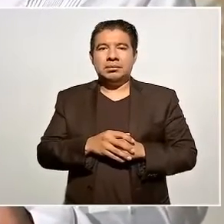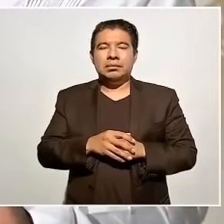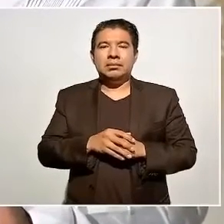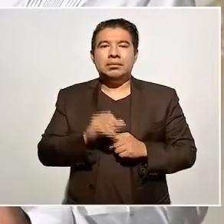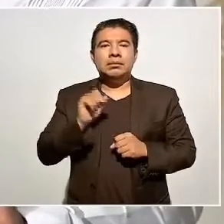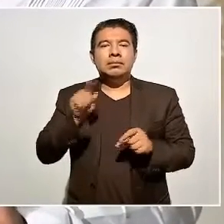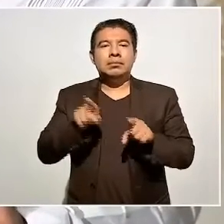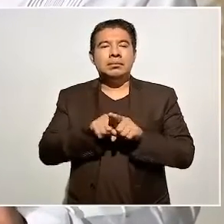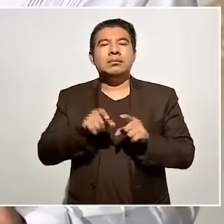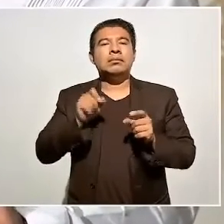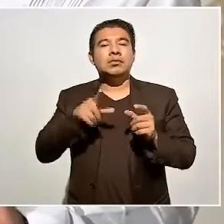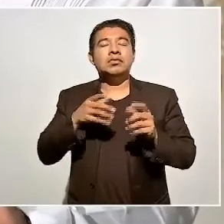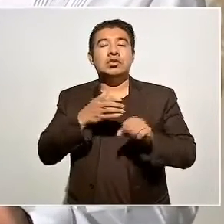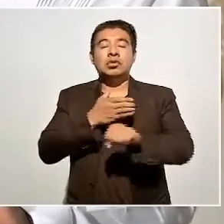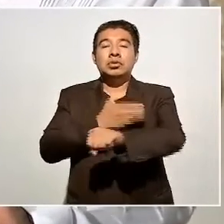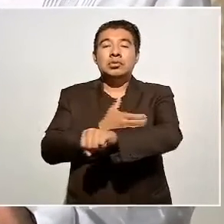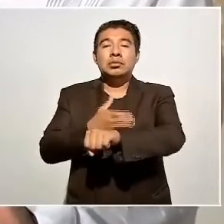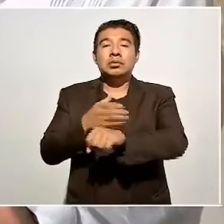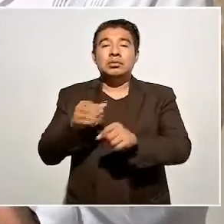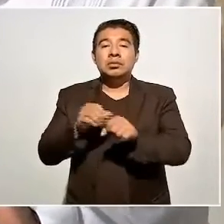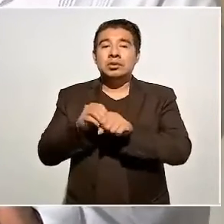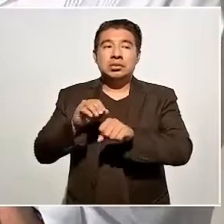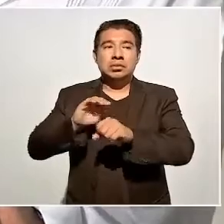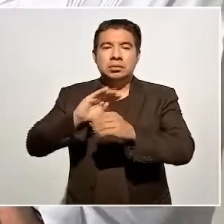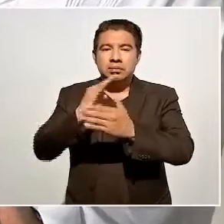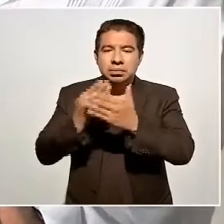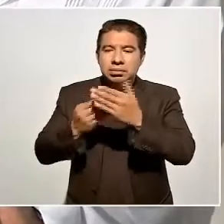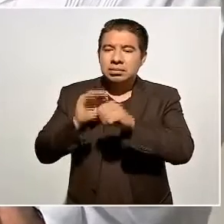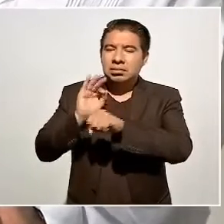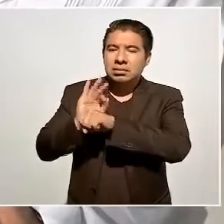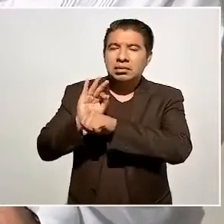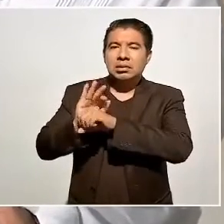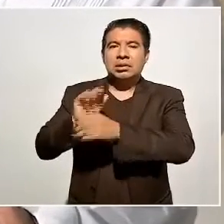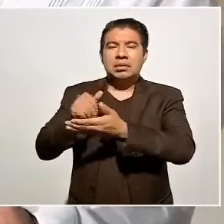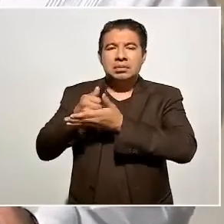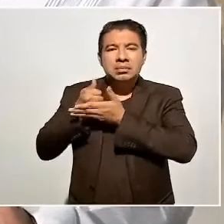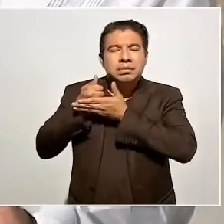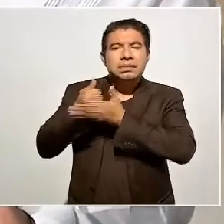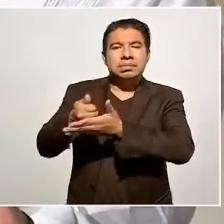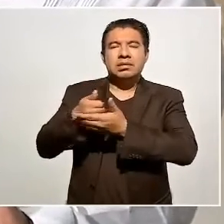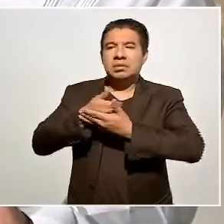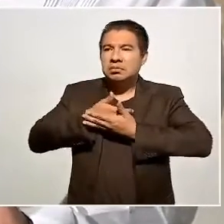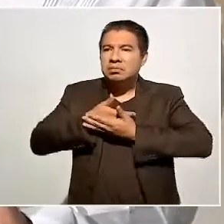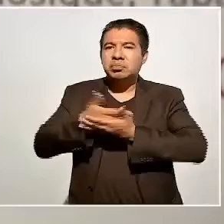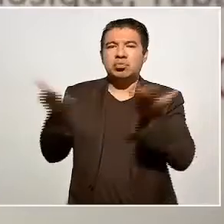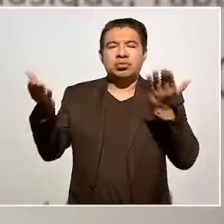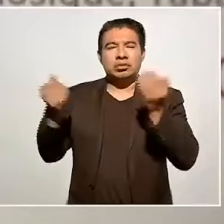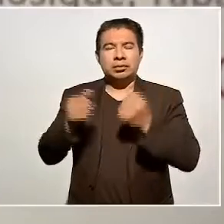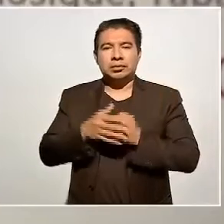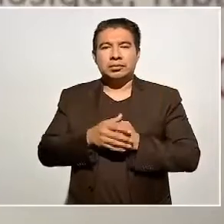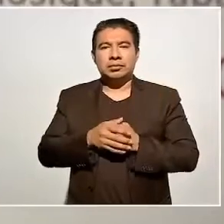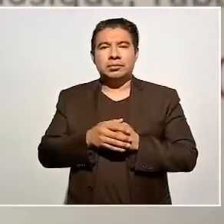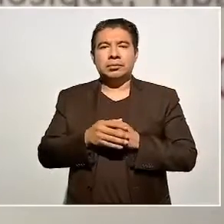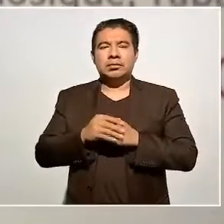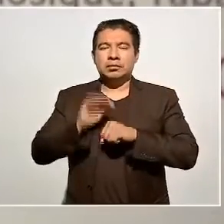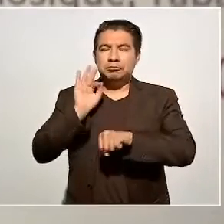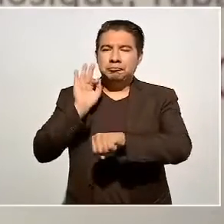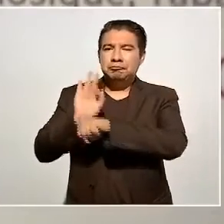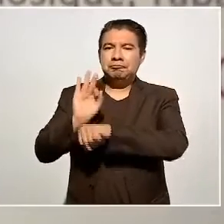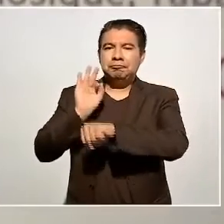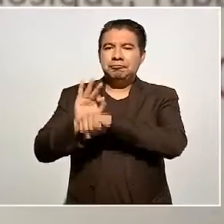va acompañado de bienestar para el pueblo y de